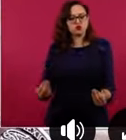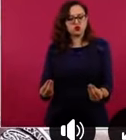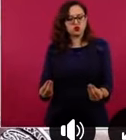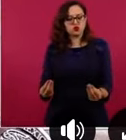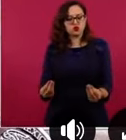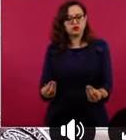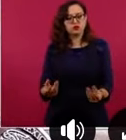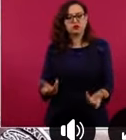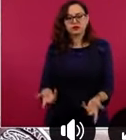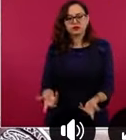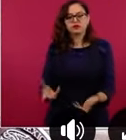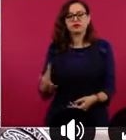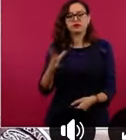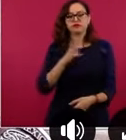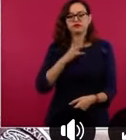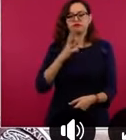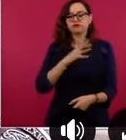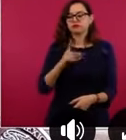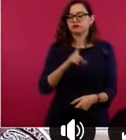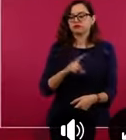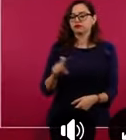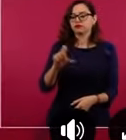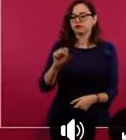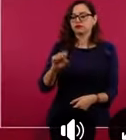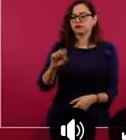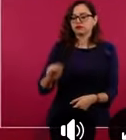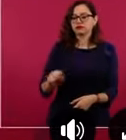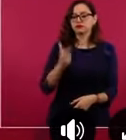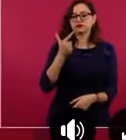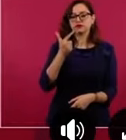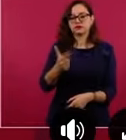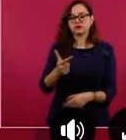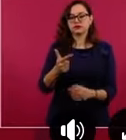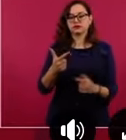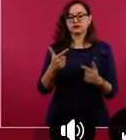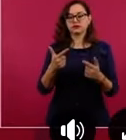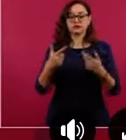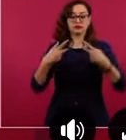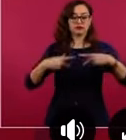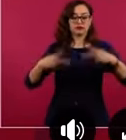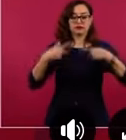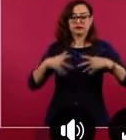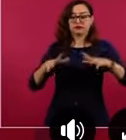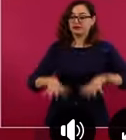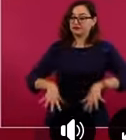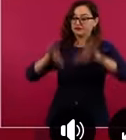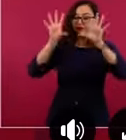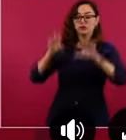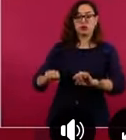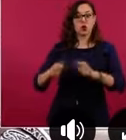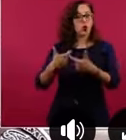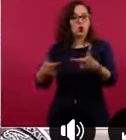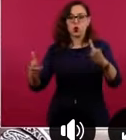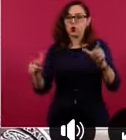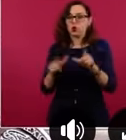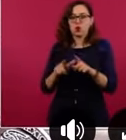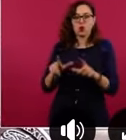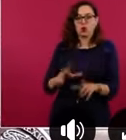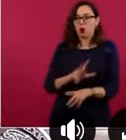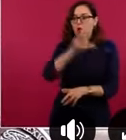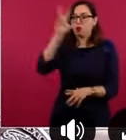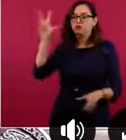167 integrantes de un grupo autodenominado Pueblos Unidos, pero que en realidad es un grupo que tiene